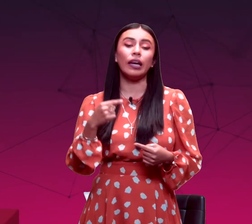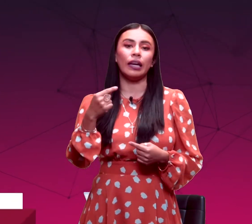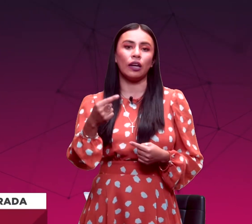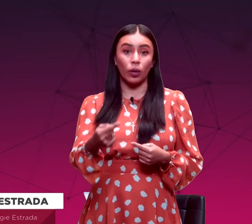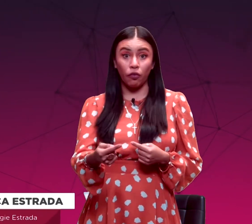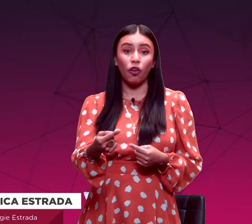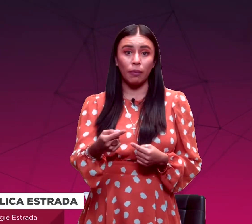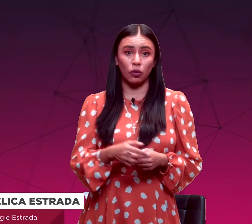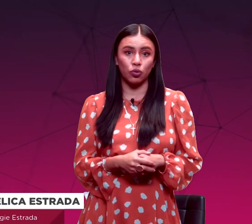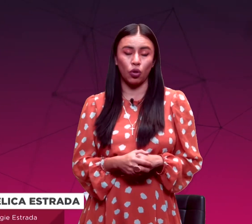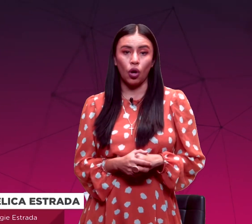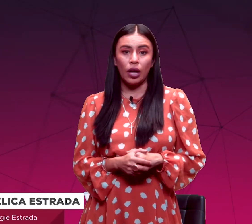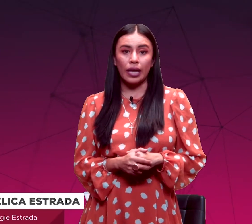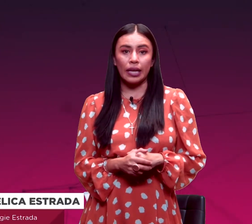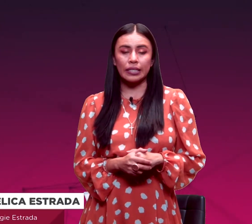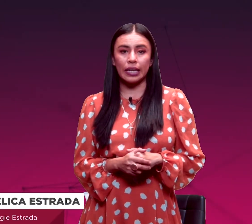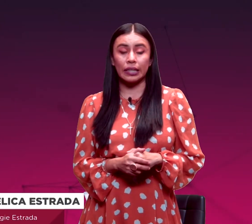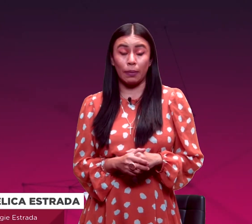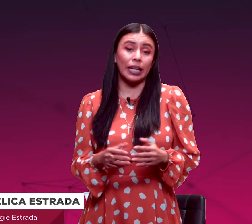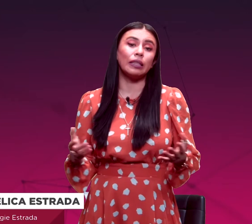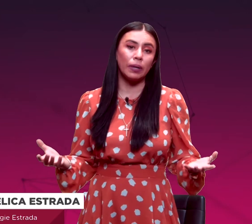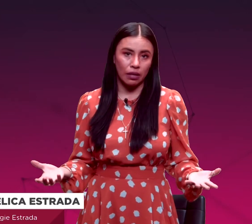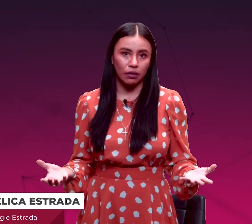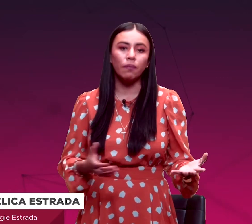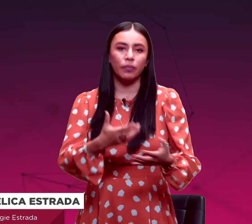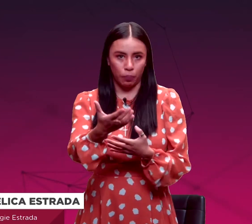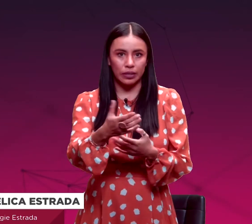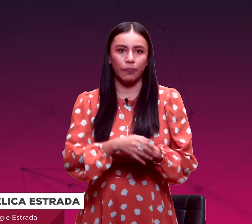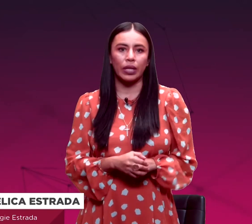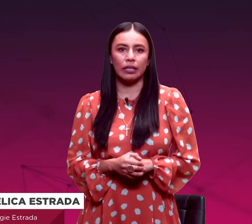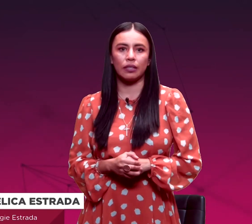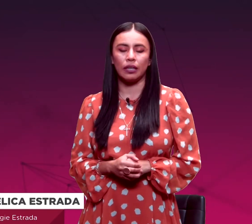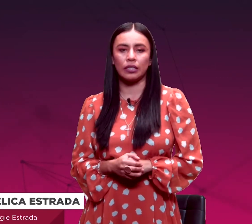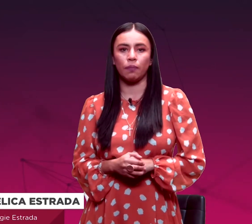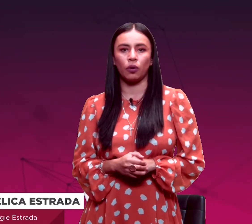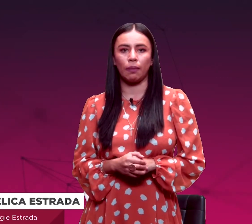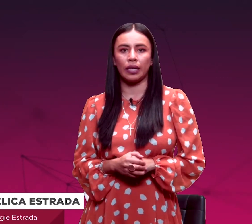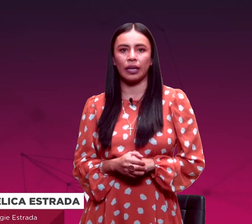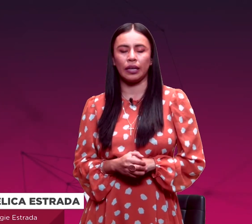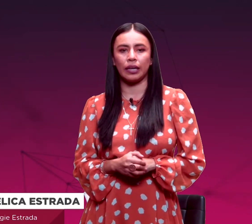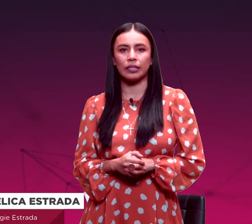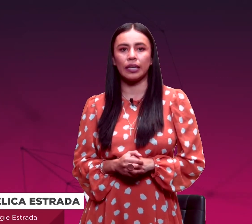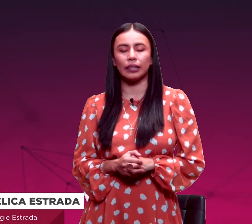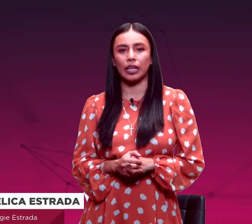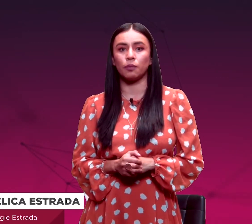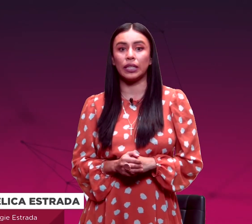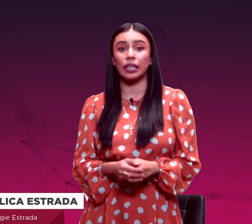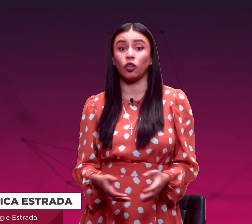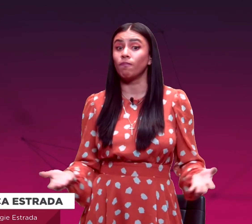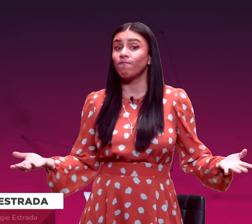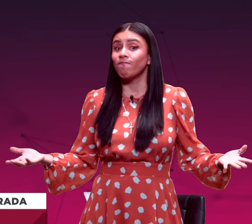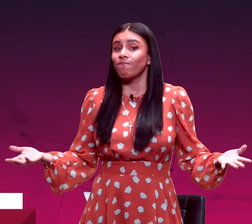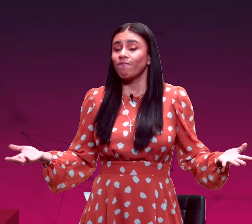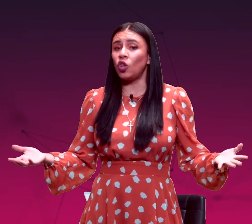fue cuando forma justo de manera independiente, pues sí, este programa que sigue